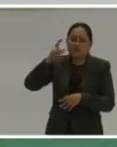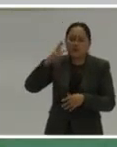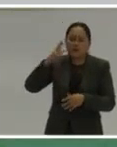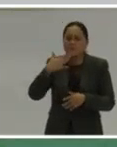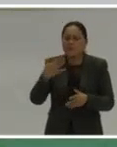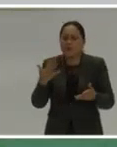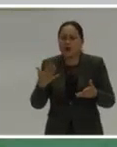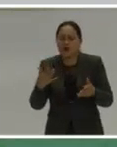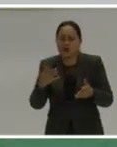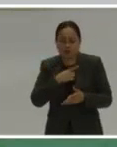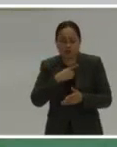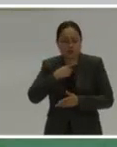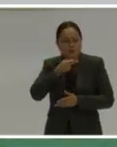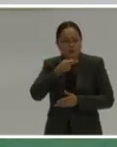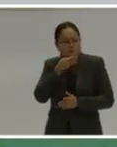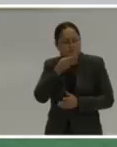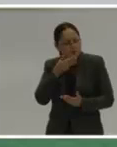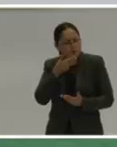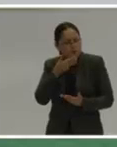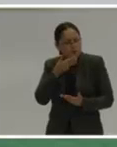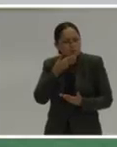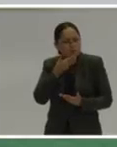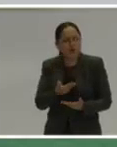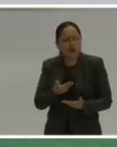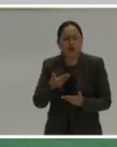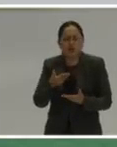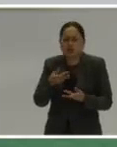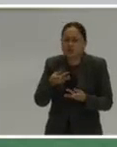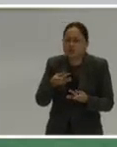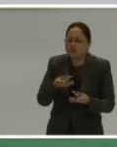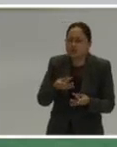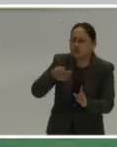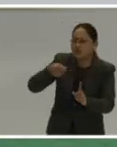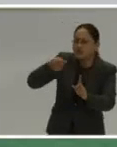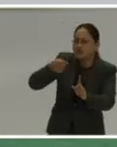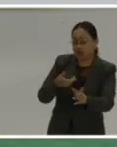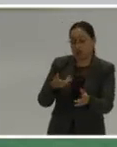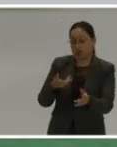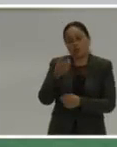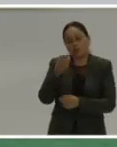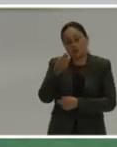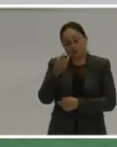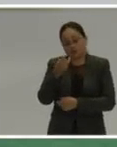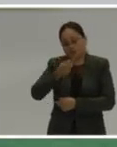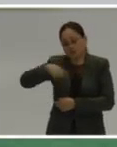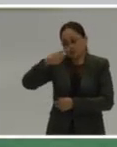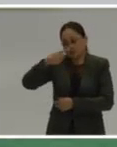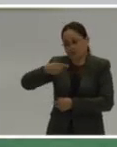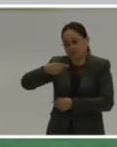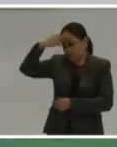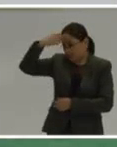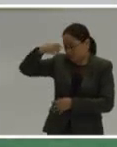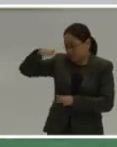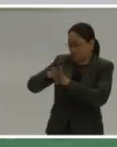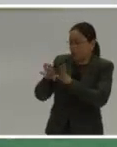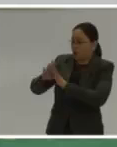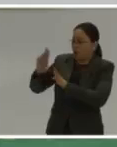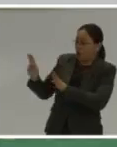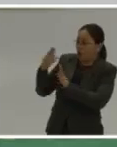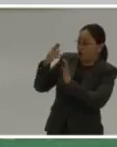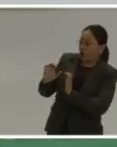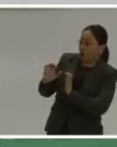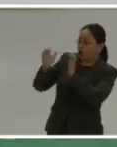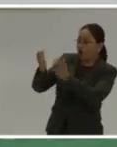con firmeza, ¿verdad? O sea, es toda una experiencia, esas cosas a nosotros no nos enseñan ni en universidades, es